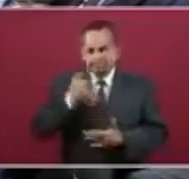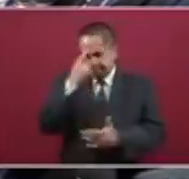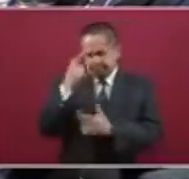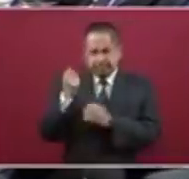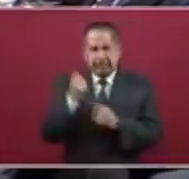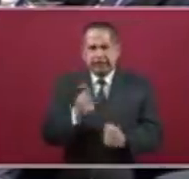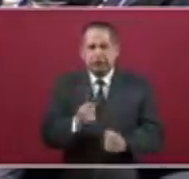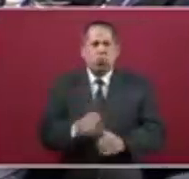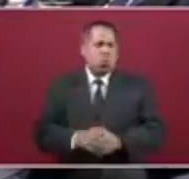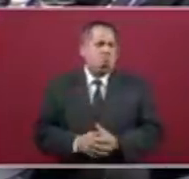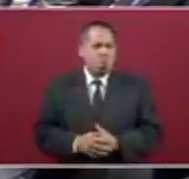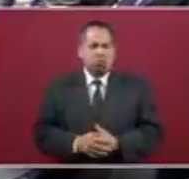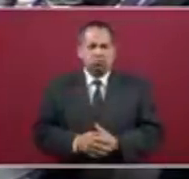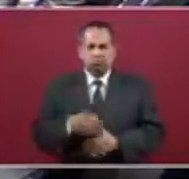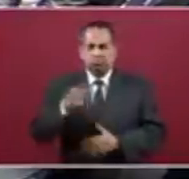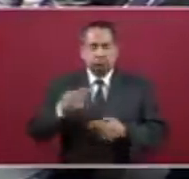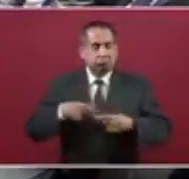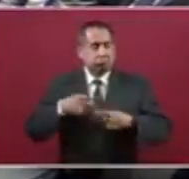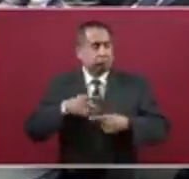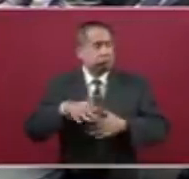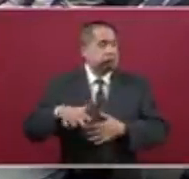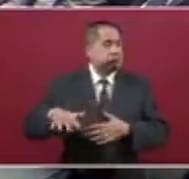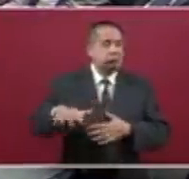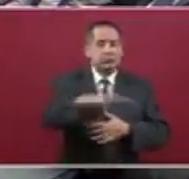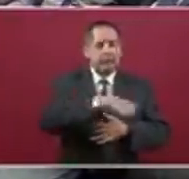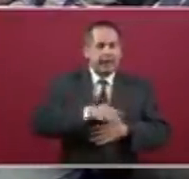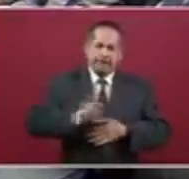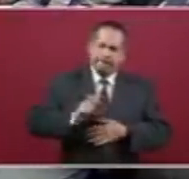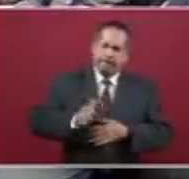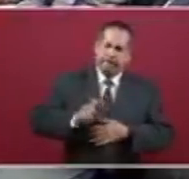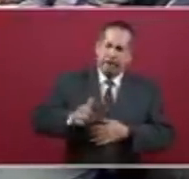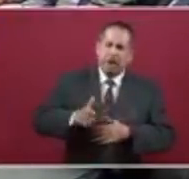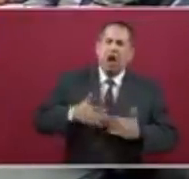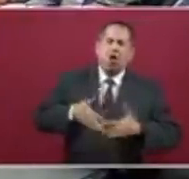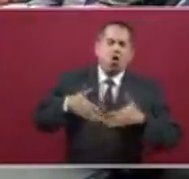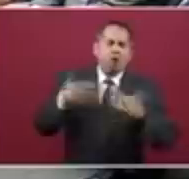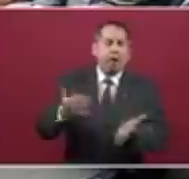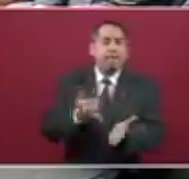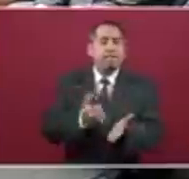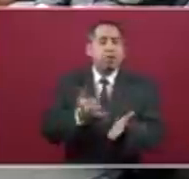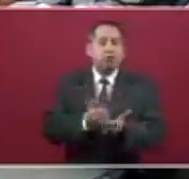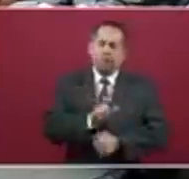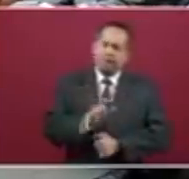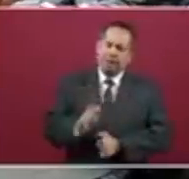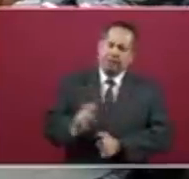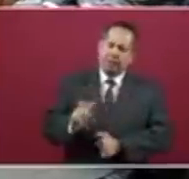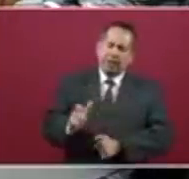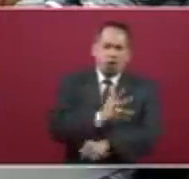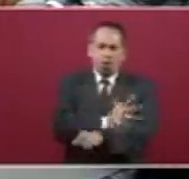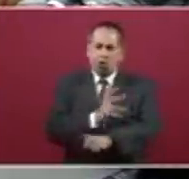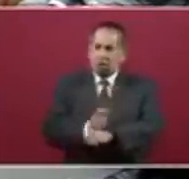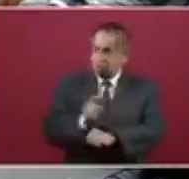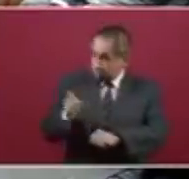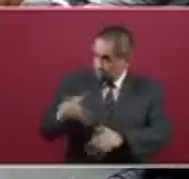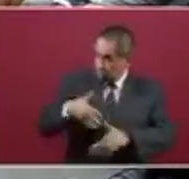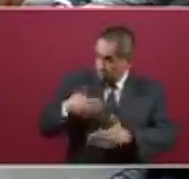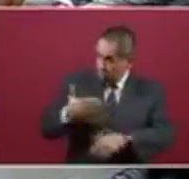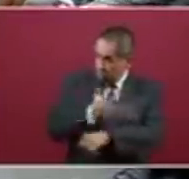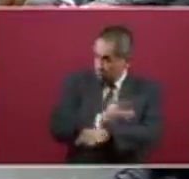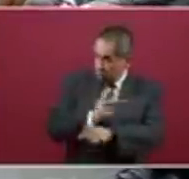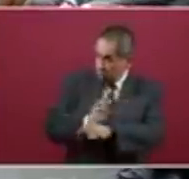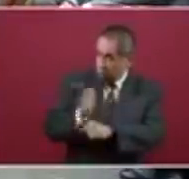que la confianza de los contribuyentes en el manejo honrado de sus